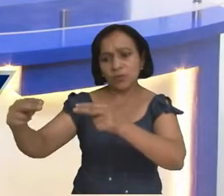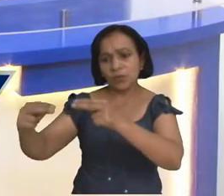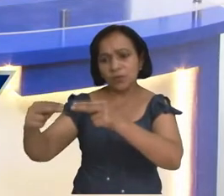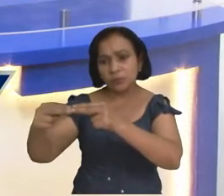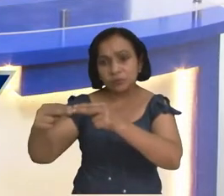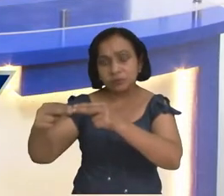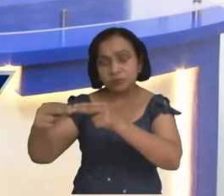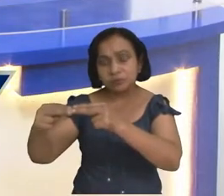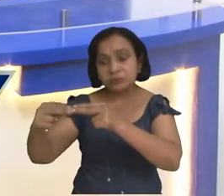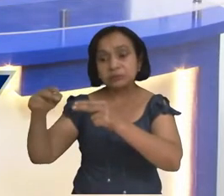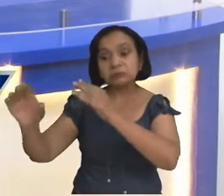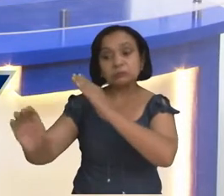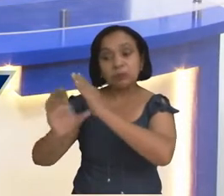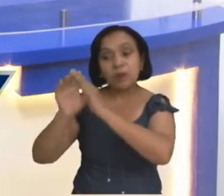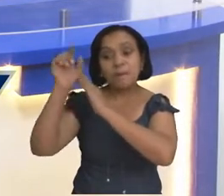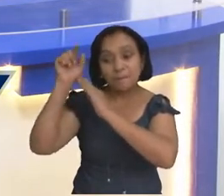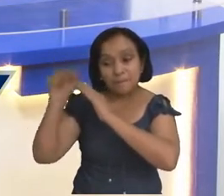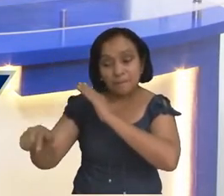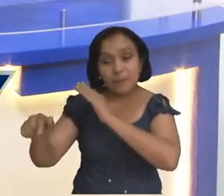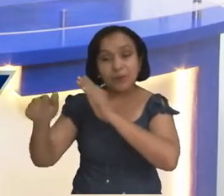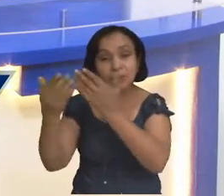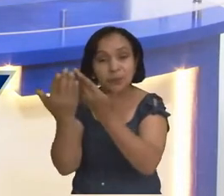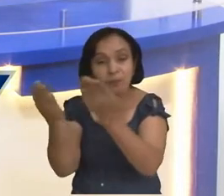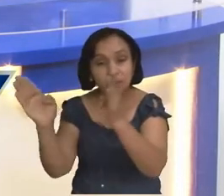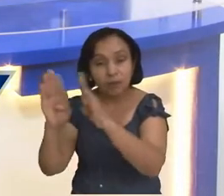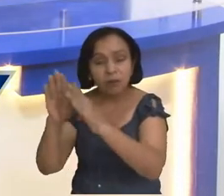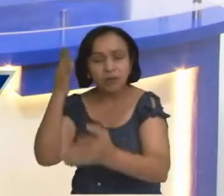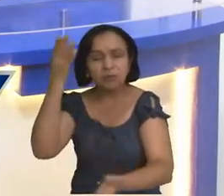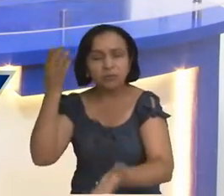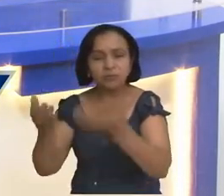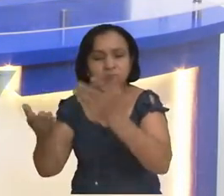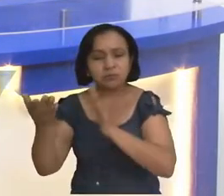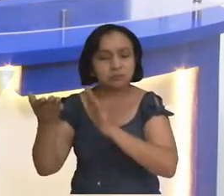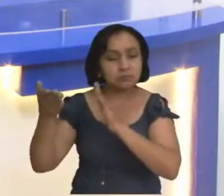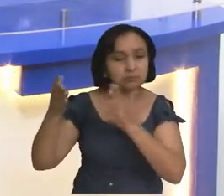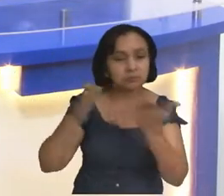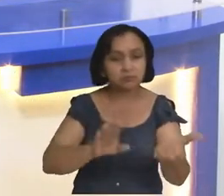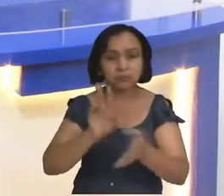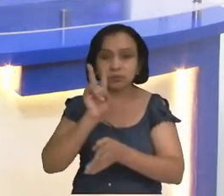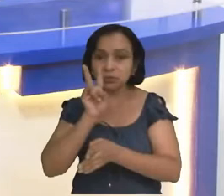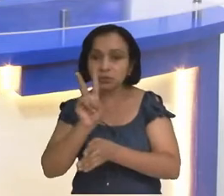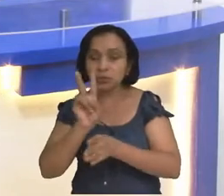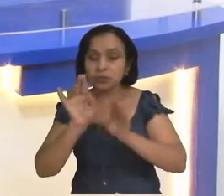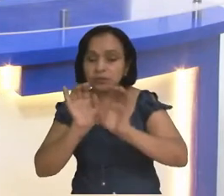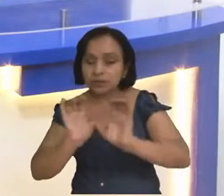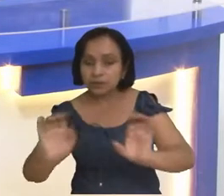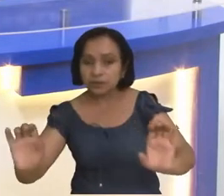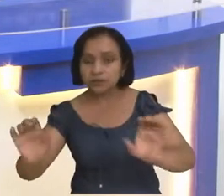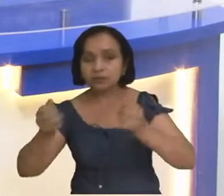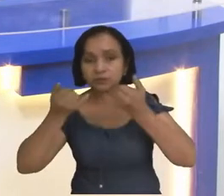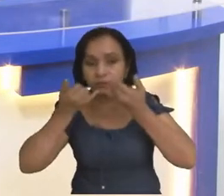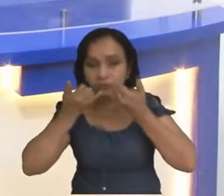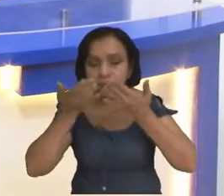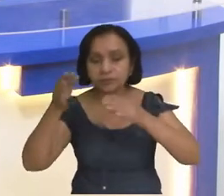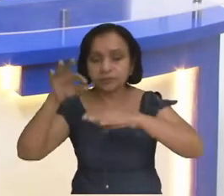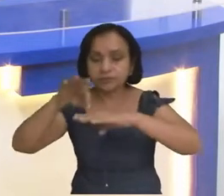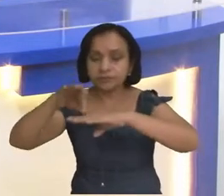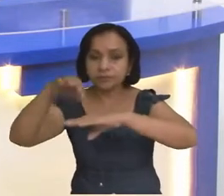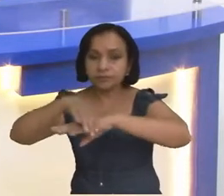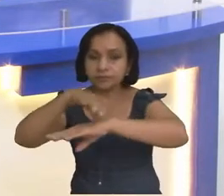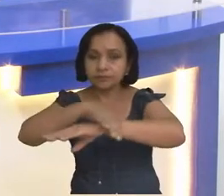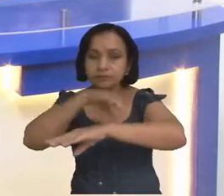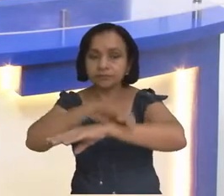el incendio en el cuarto de una vivienda donde fallecieron quemados dos niños. Así lo informó oficialmente la vicepresidenta de